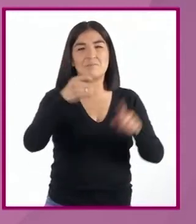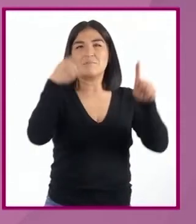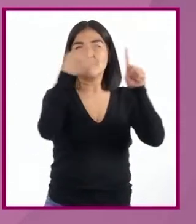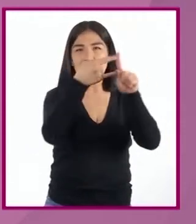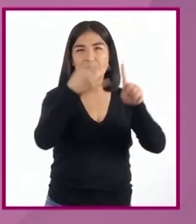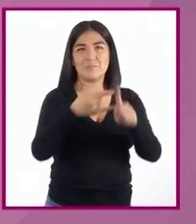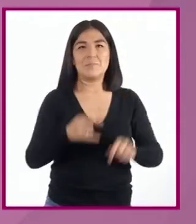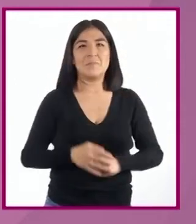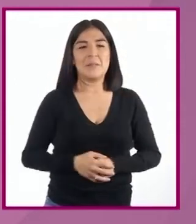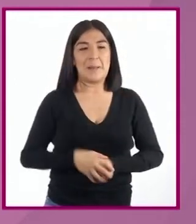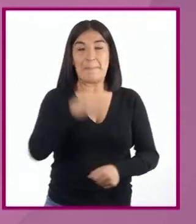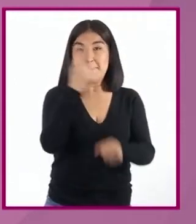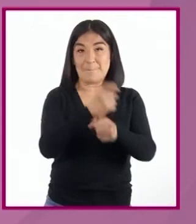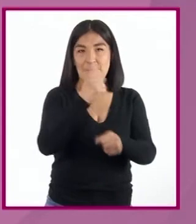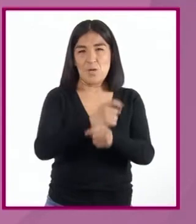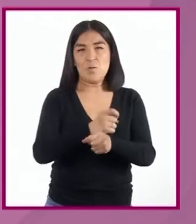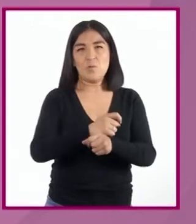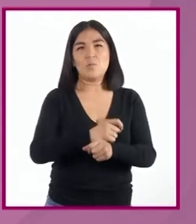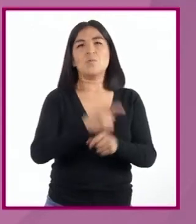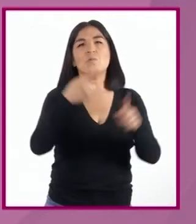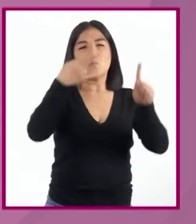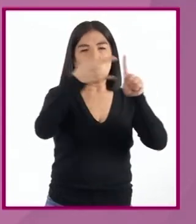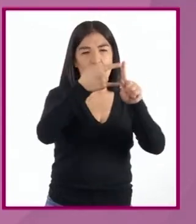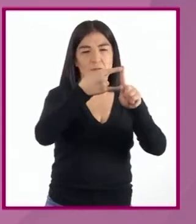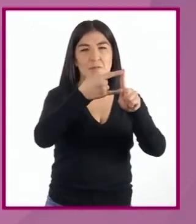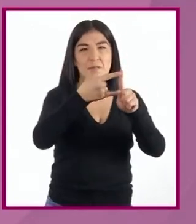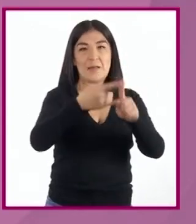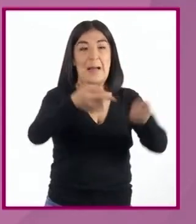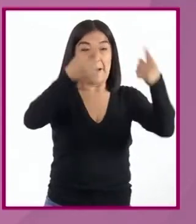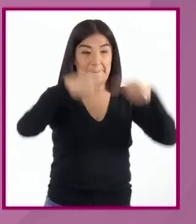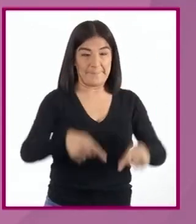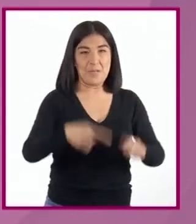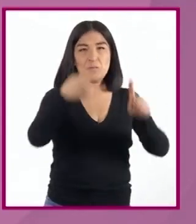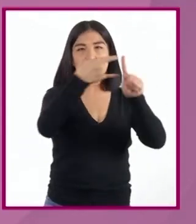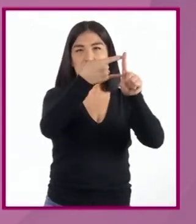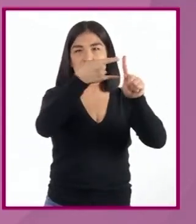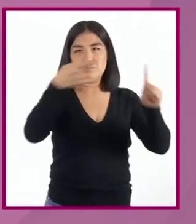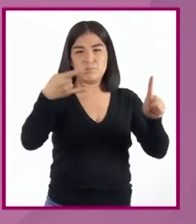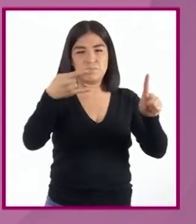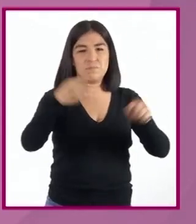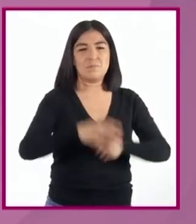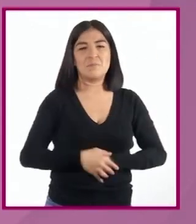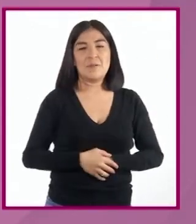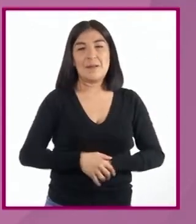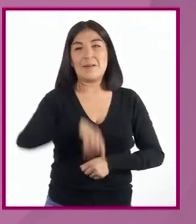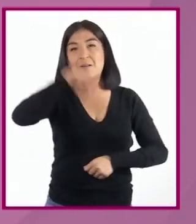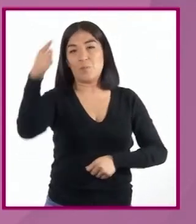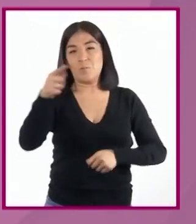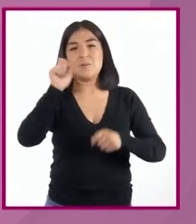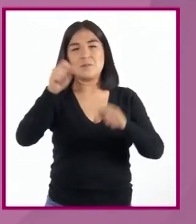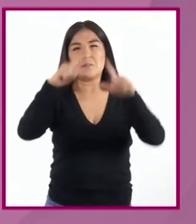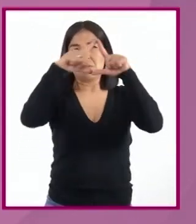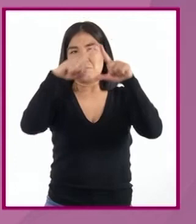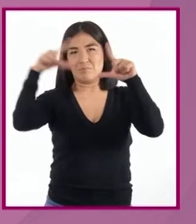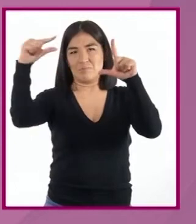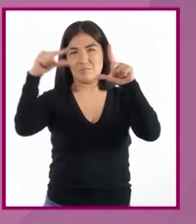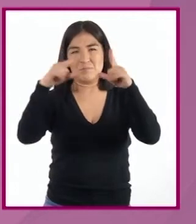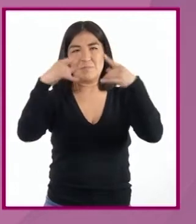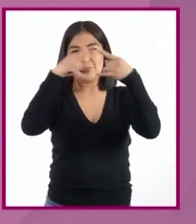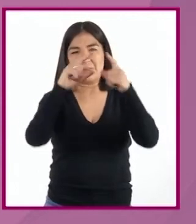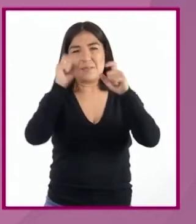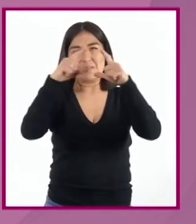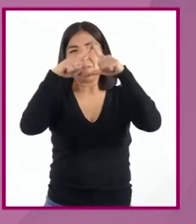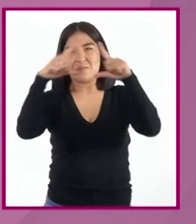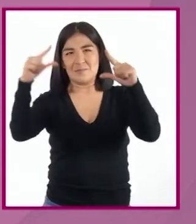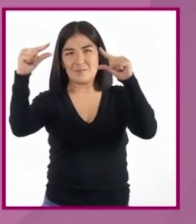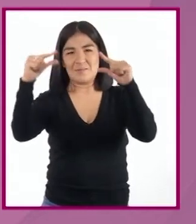lugar, el cuadrado. Debajo de él, un rectángulo. Y a su lado derecho, el rombo. Y arriba,